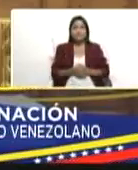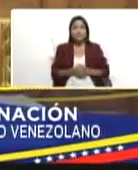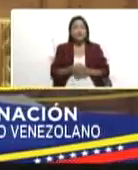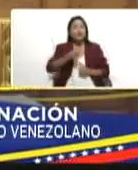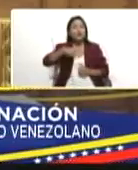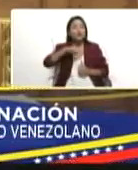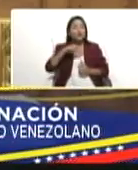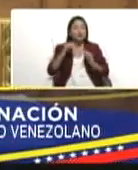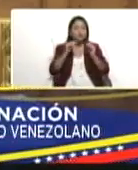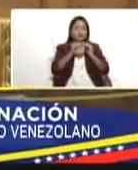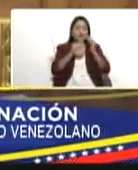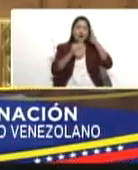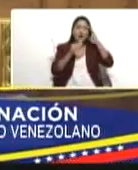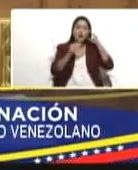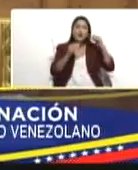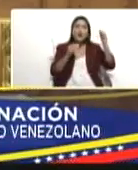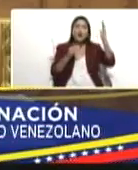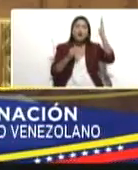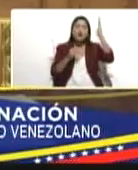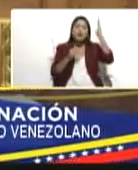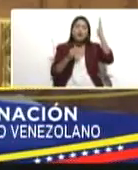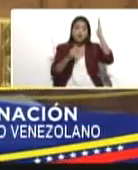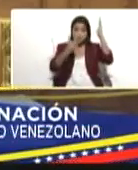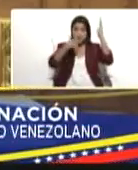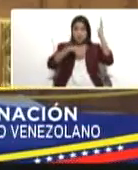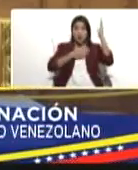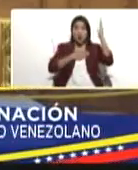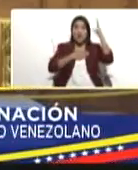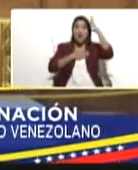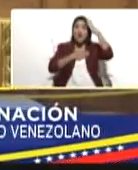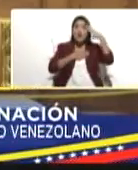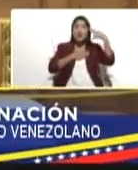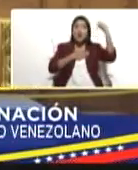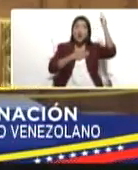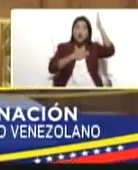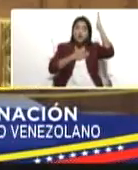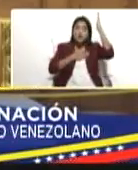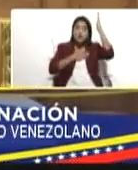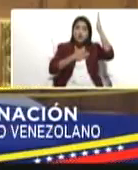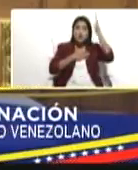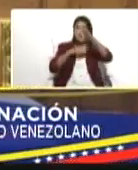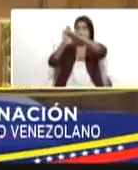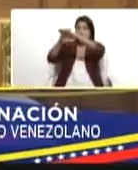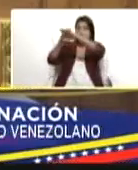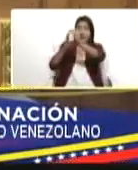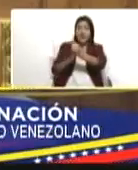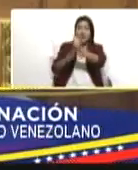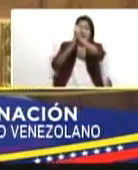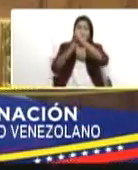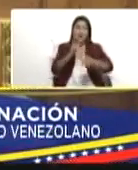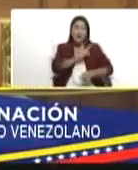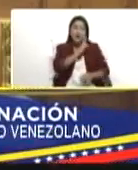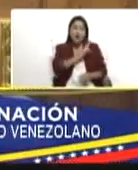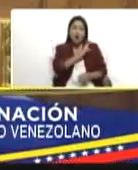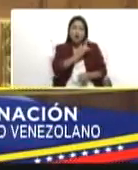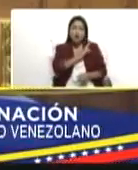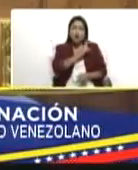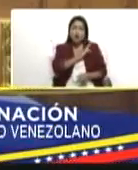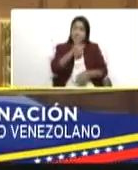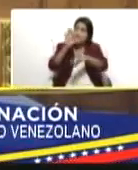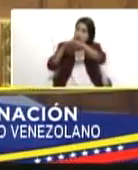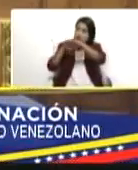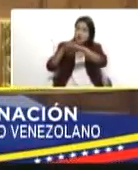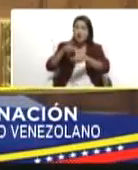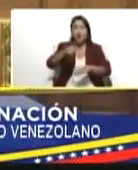Dios yo soy un hombre de Dios líderes religiosos soy un hombre de Dios